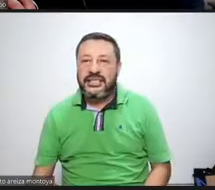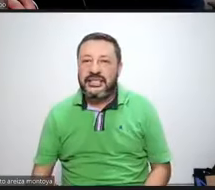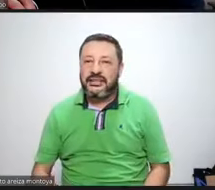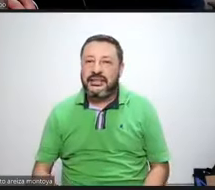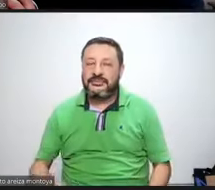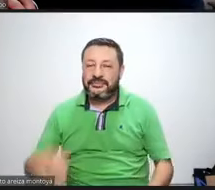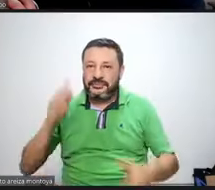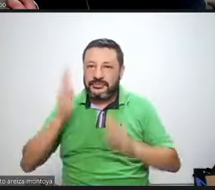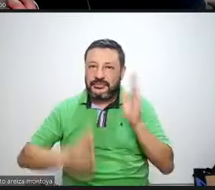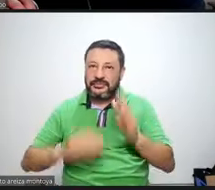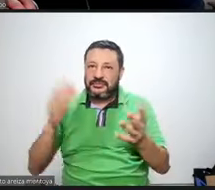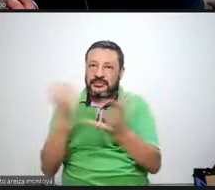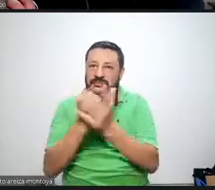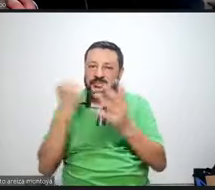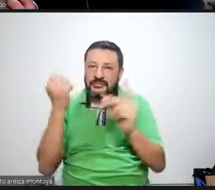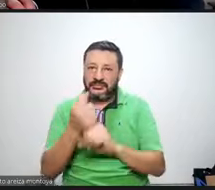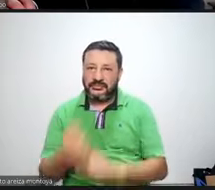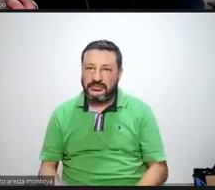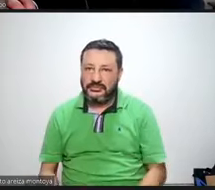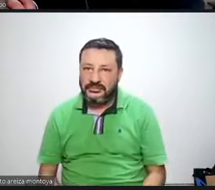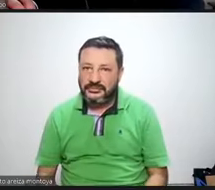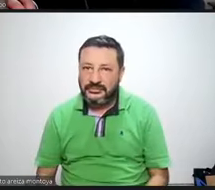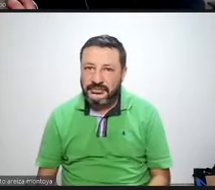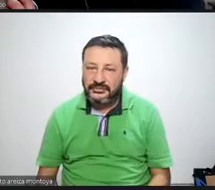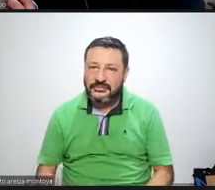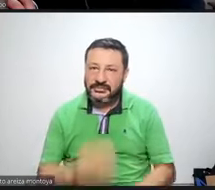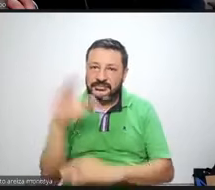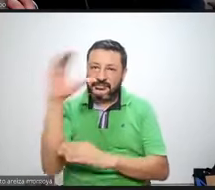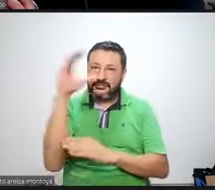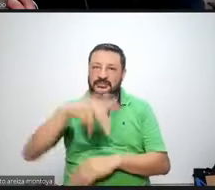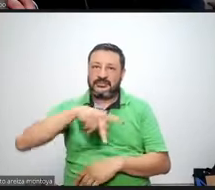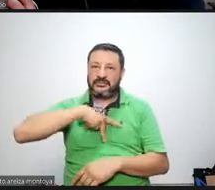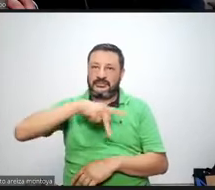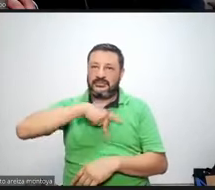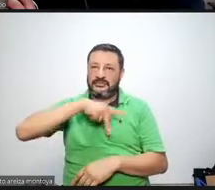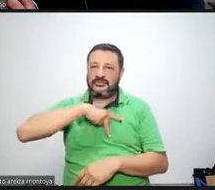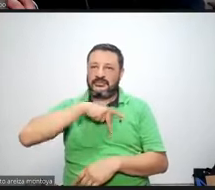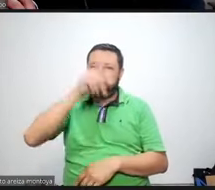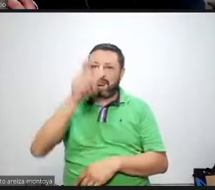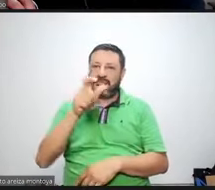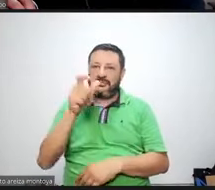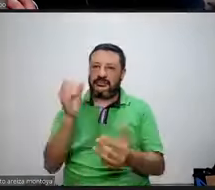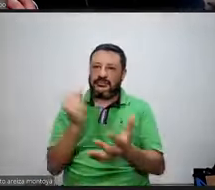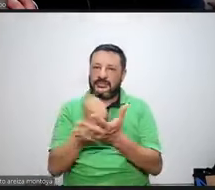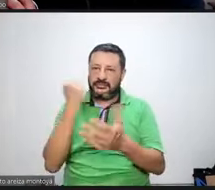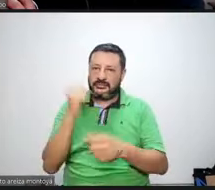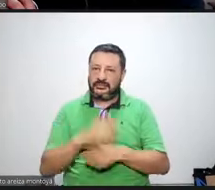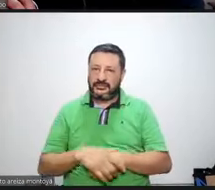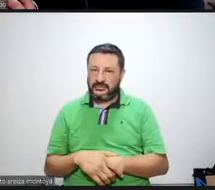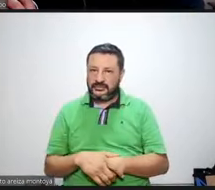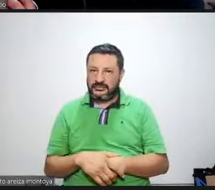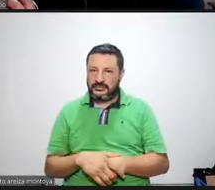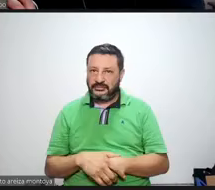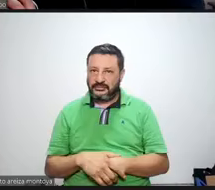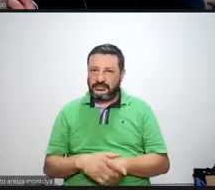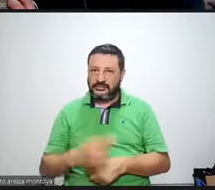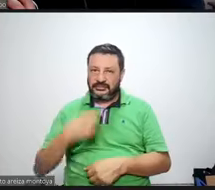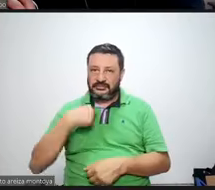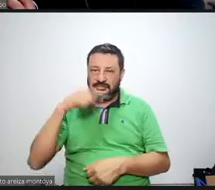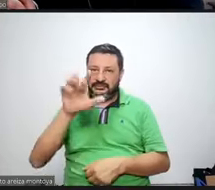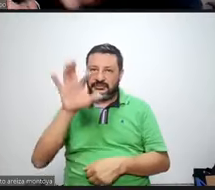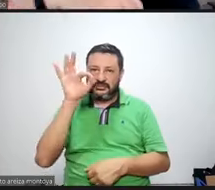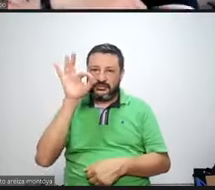sea, no era cupo para el país, sino que lo tenían como que el que lo ganara, pues, que era el que iba ahí. Entonces fuimos